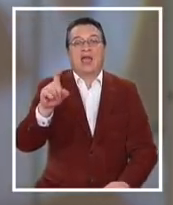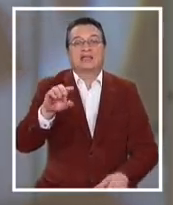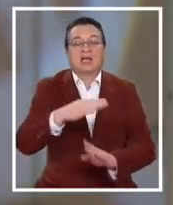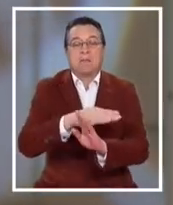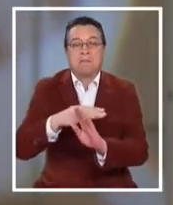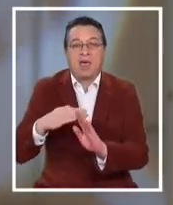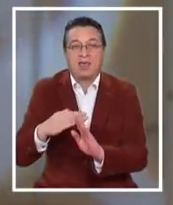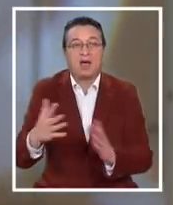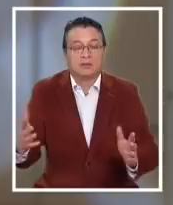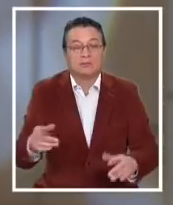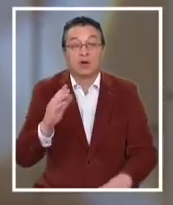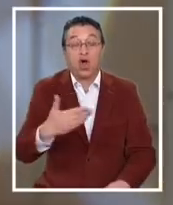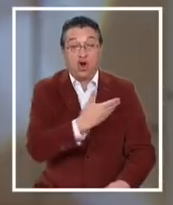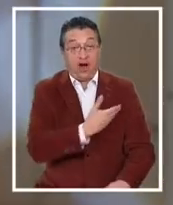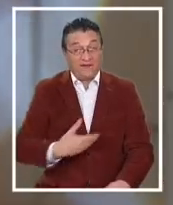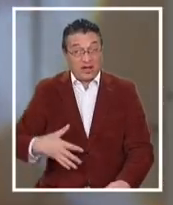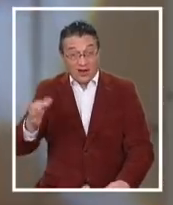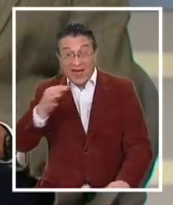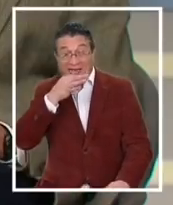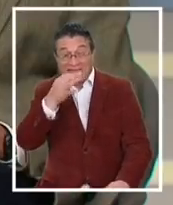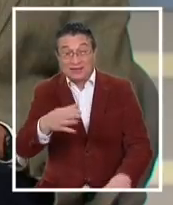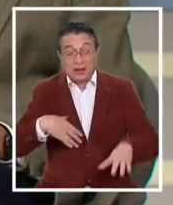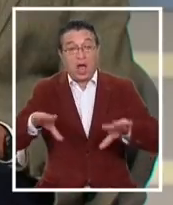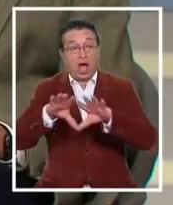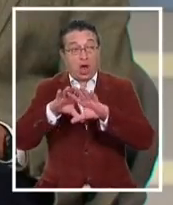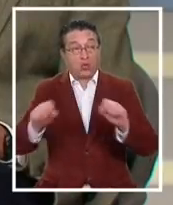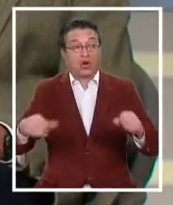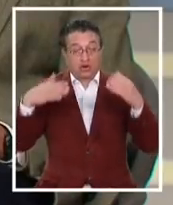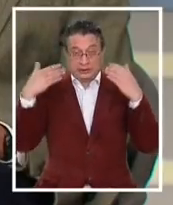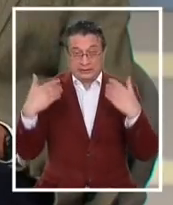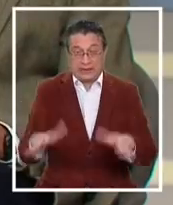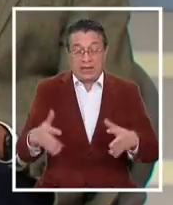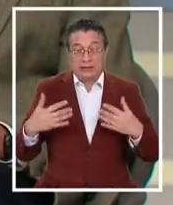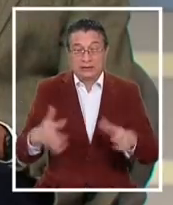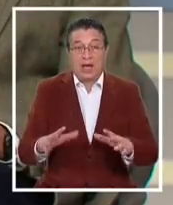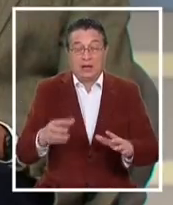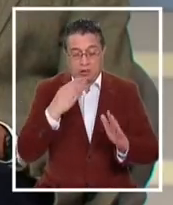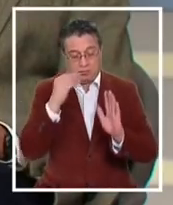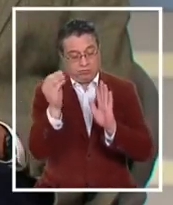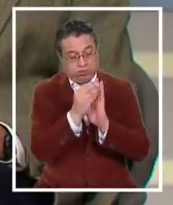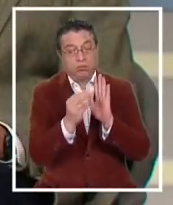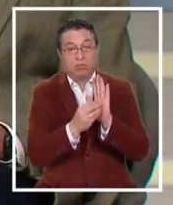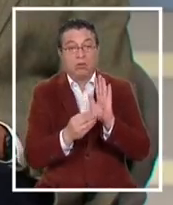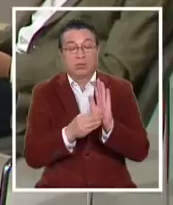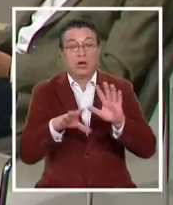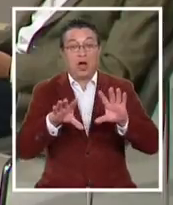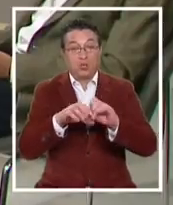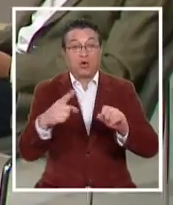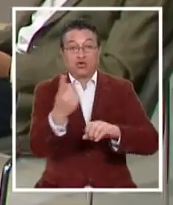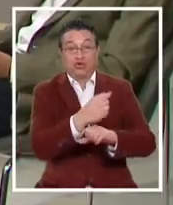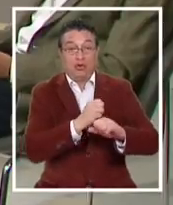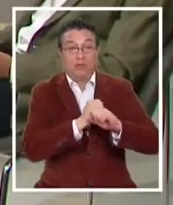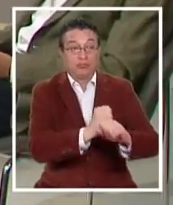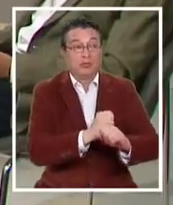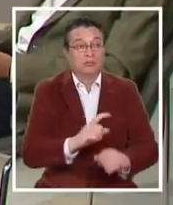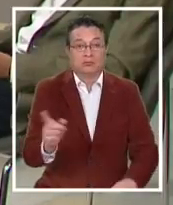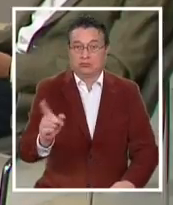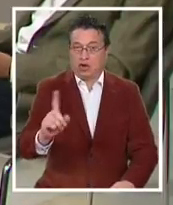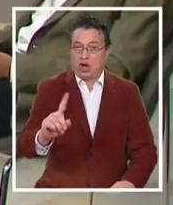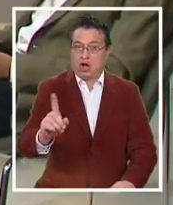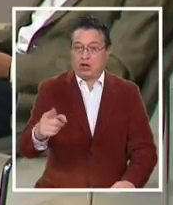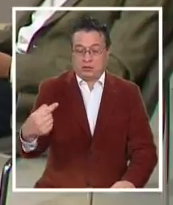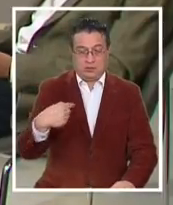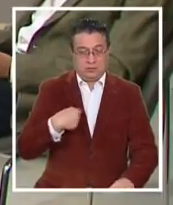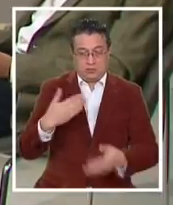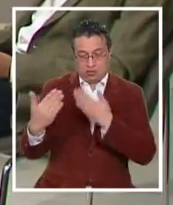Entonces, el gobierno dice que esto era parte de un acuerdo al que ya se había, era parte de las condiciones del acuerdo al que habían llegado con la oposición. Con nosotros no ha